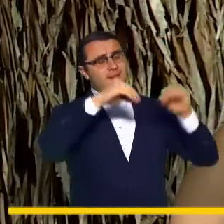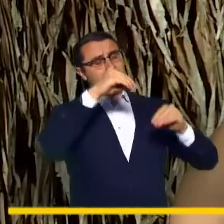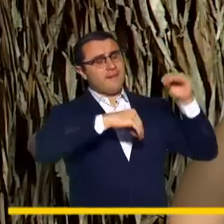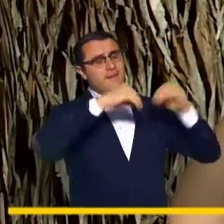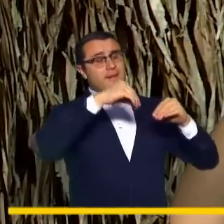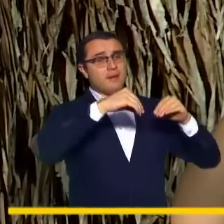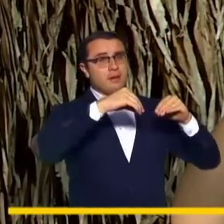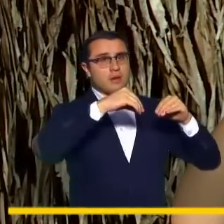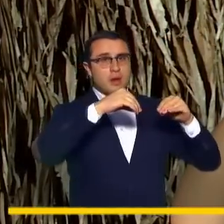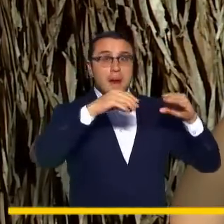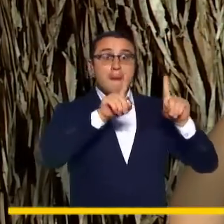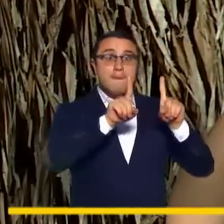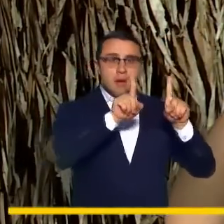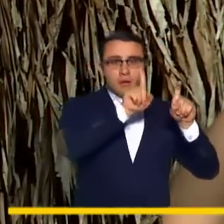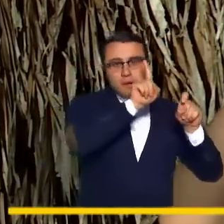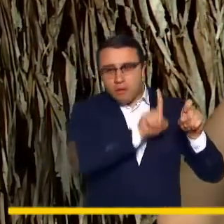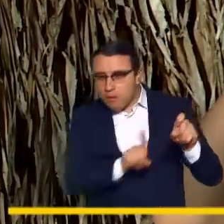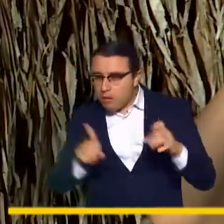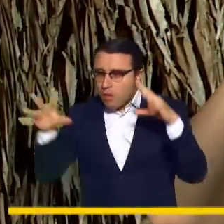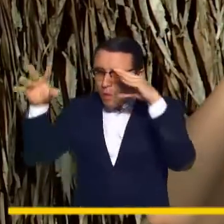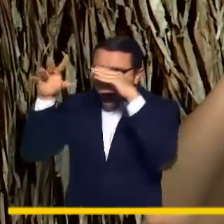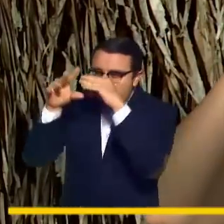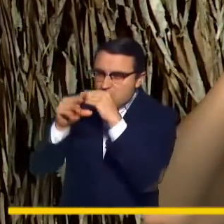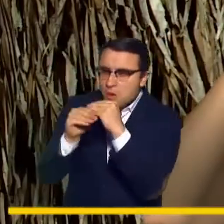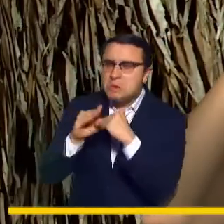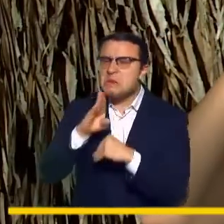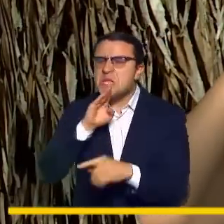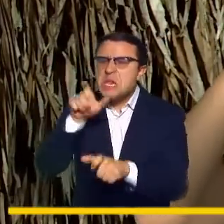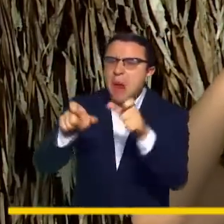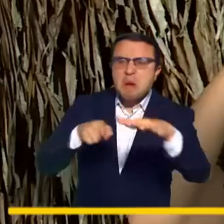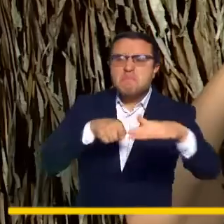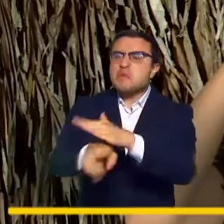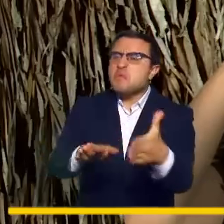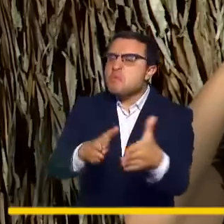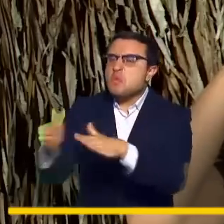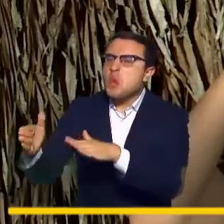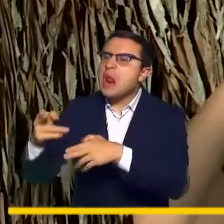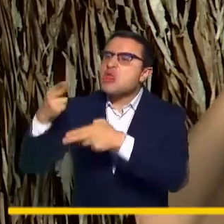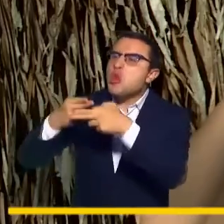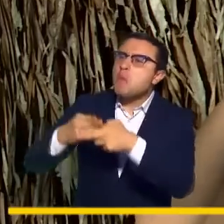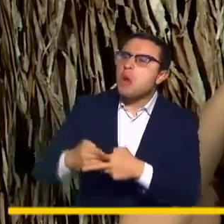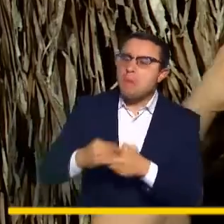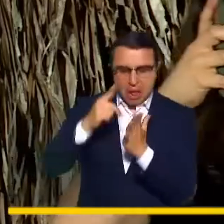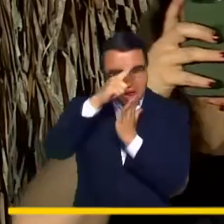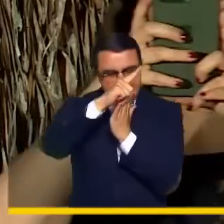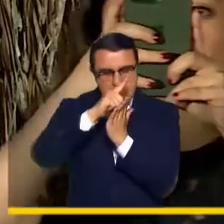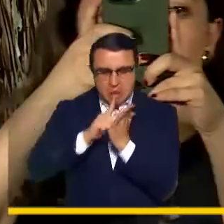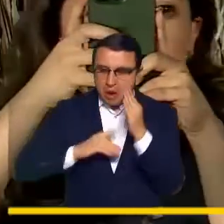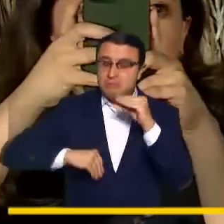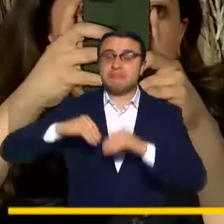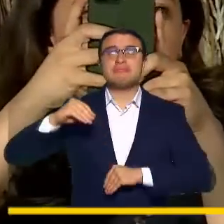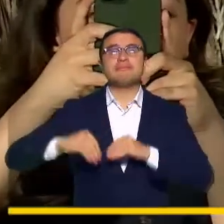y por las noches llegaban a hacer las listas de los que iban a asesinar después.